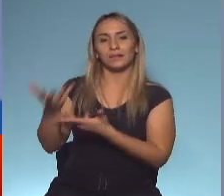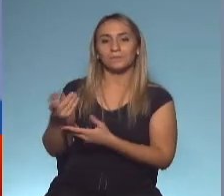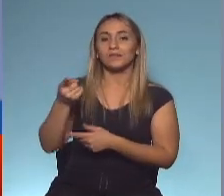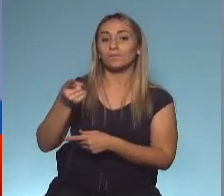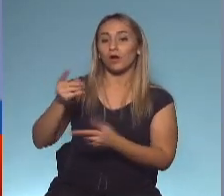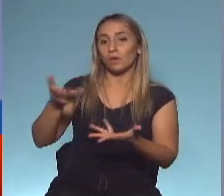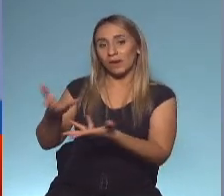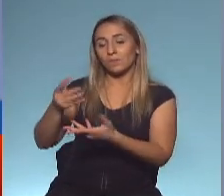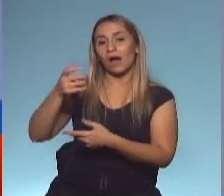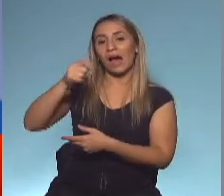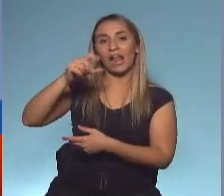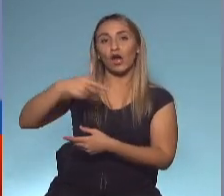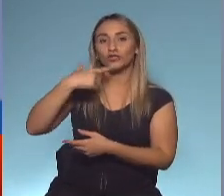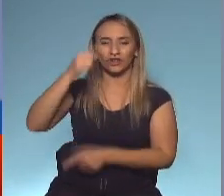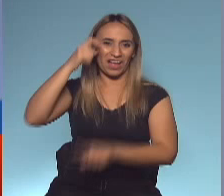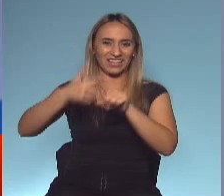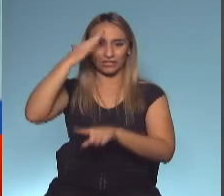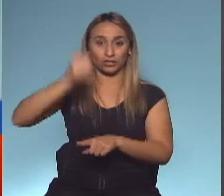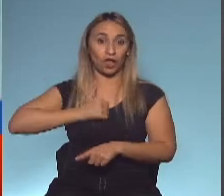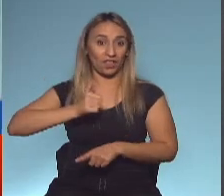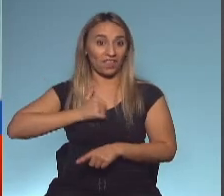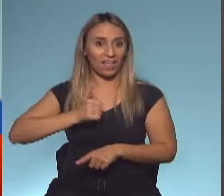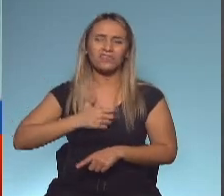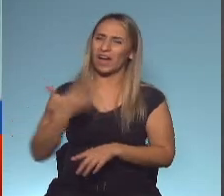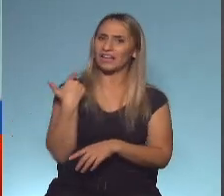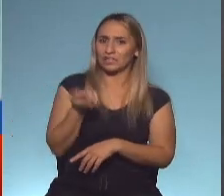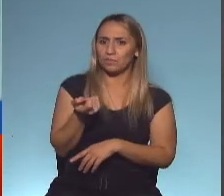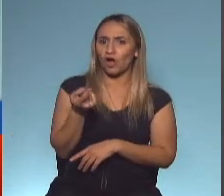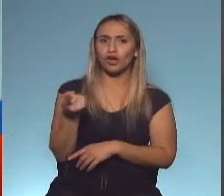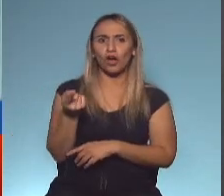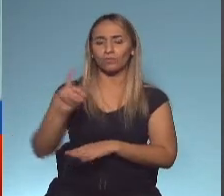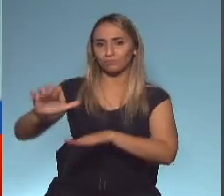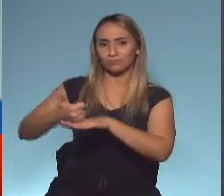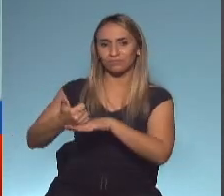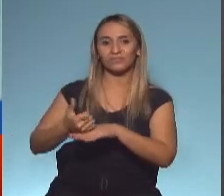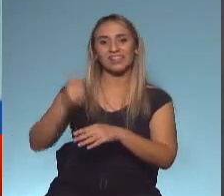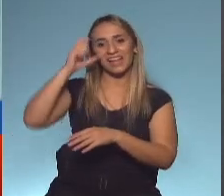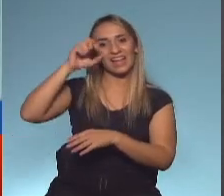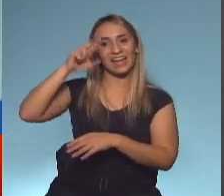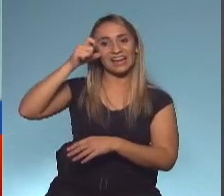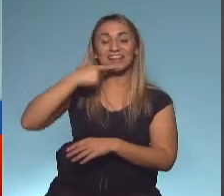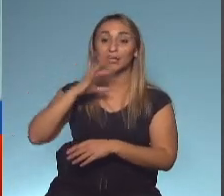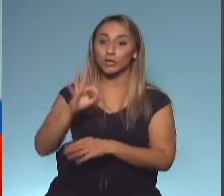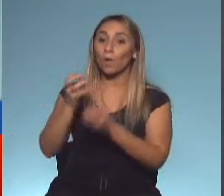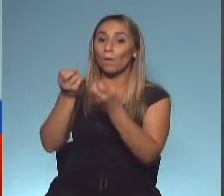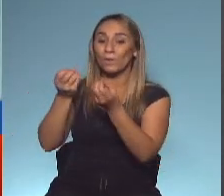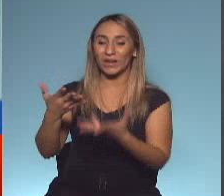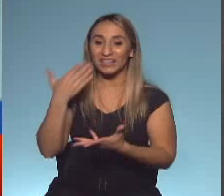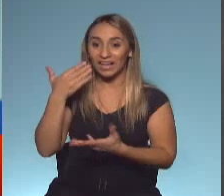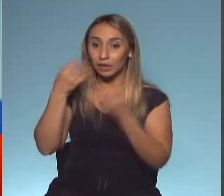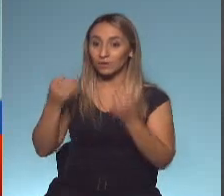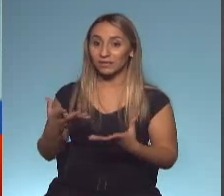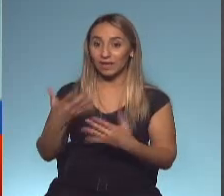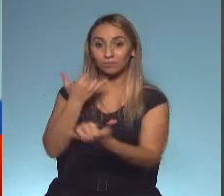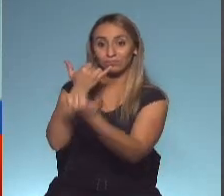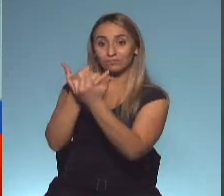que aquí lo hemos tenido hace unos días nada más. Uh-huh. Ernesto, buenas tardes. ¿Cómo estás? ¿Qué tal? Buenas tardes.